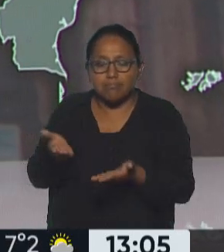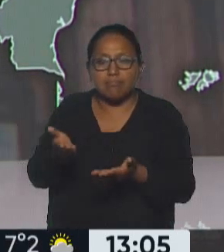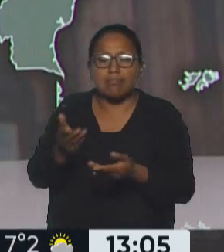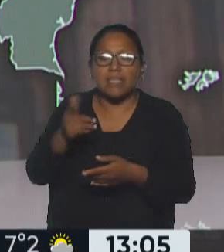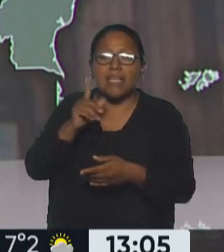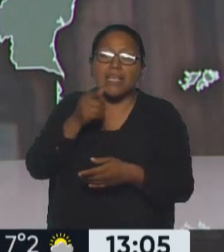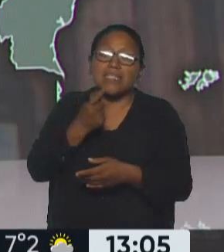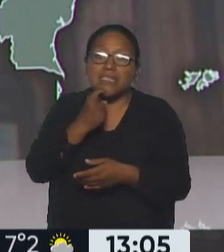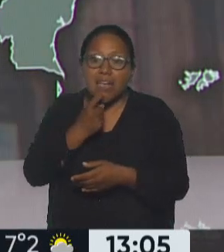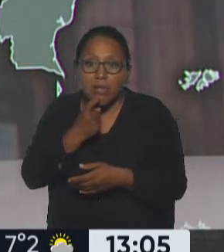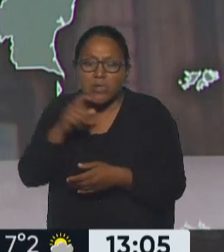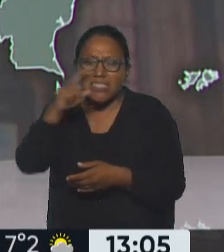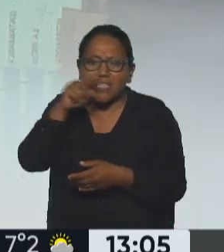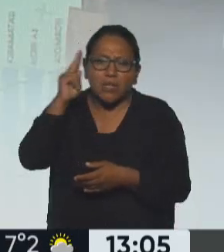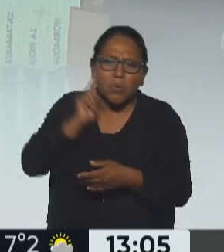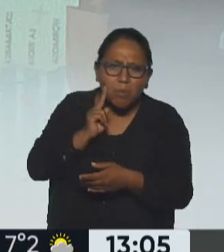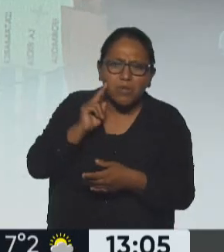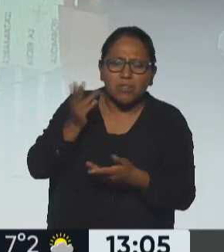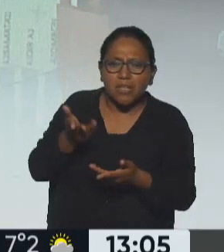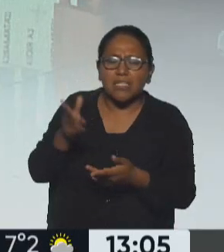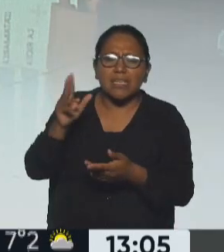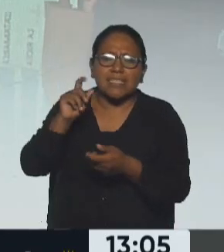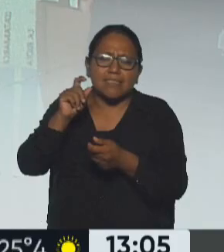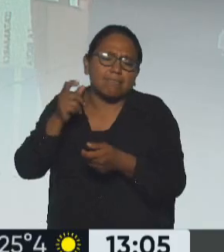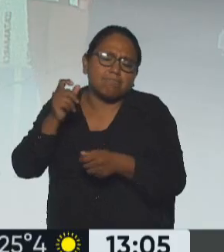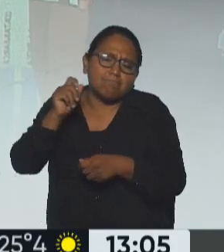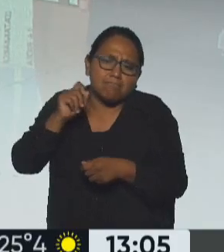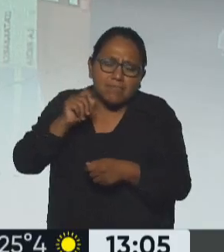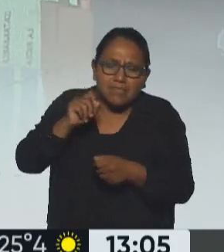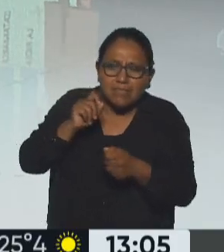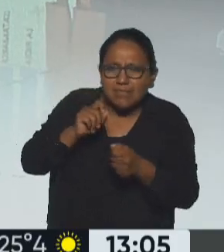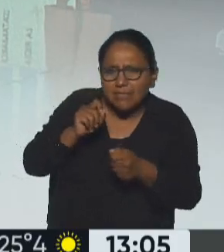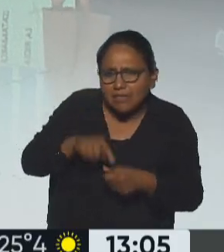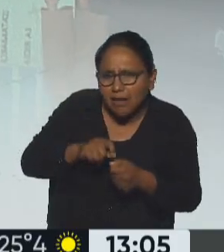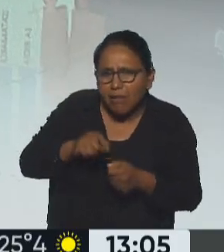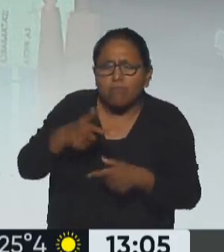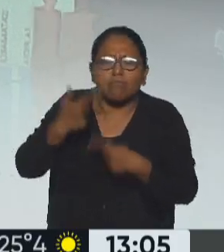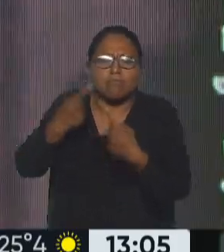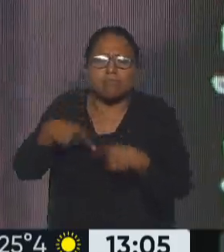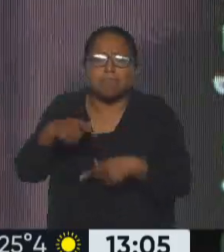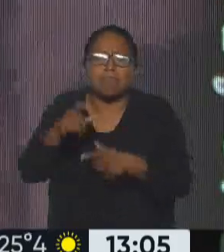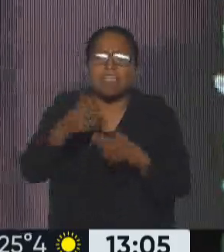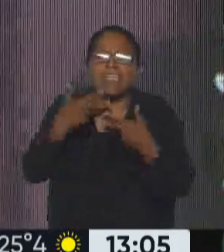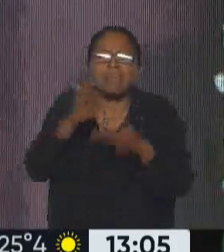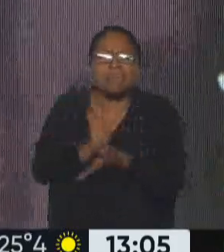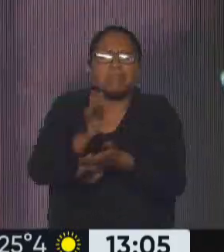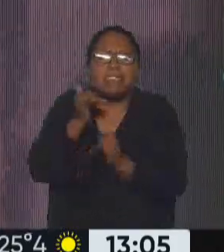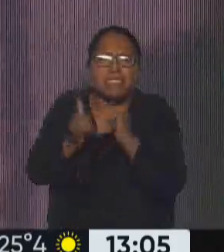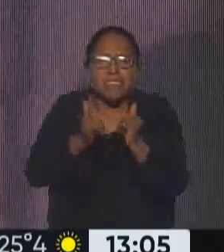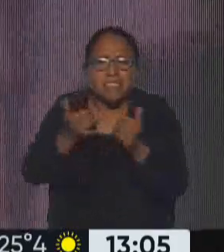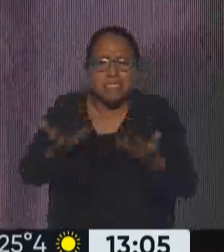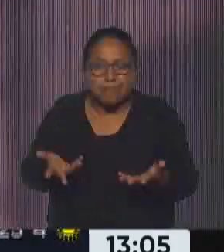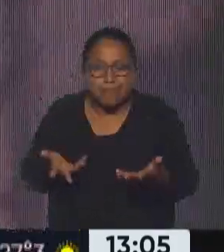San Luis El 79% me vengo acá Chaco 87% en castellano qué quiero decir